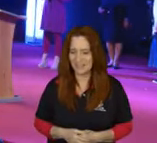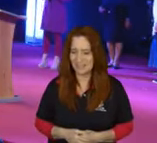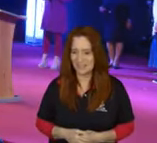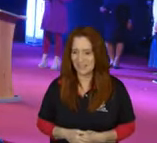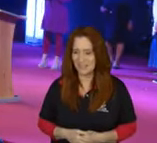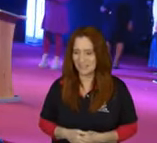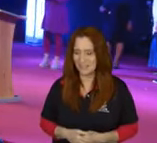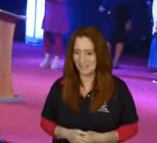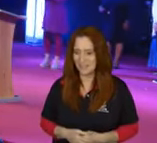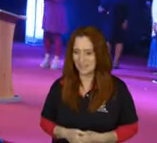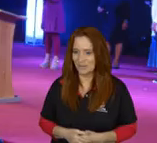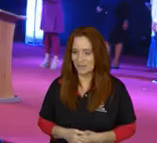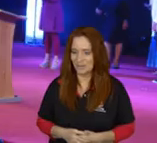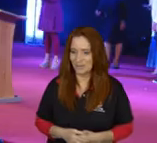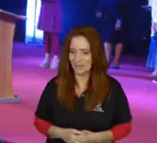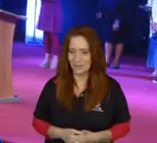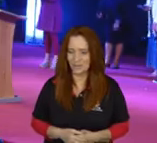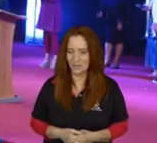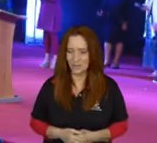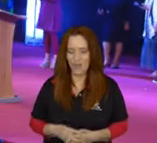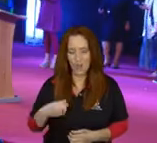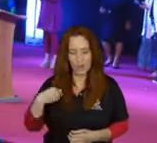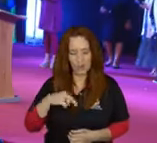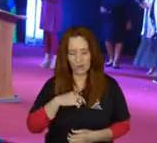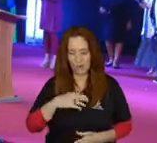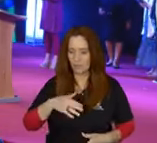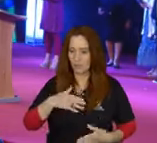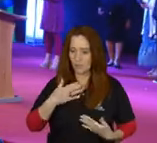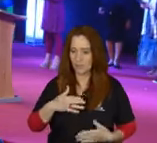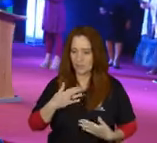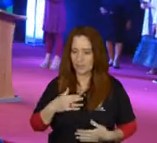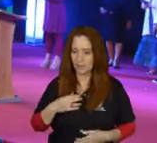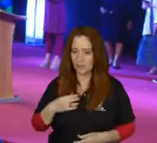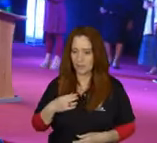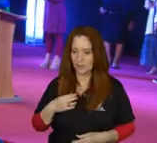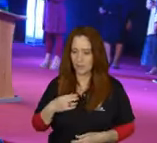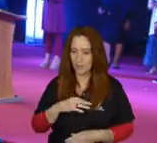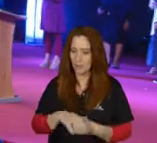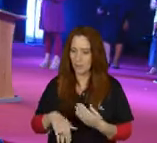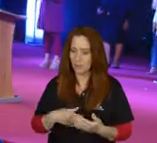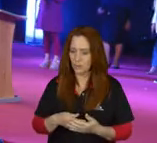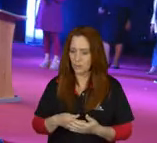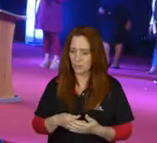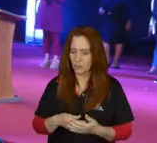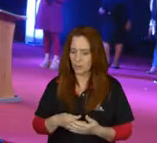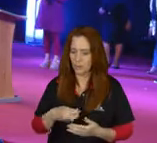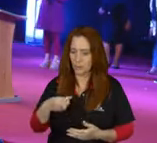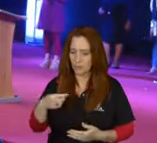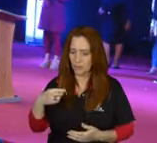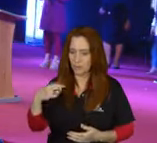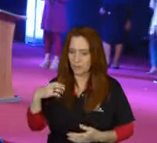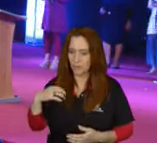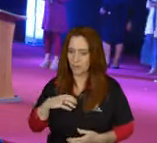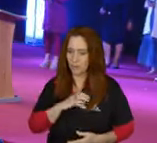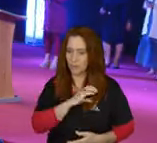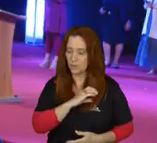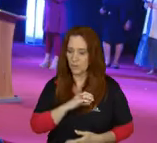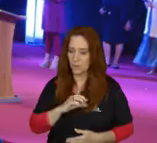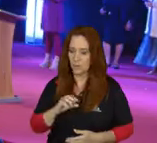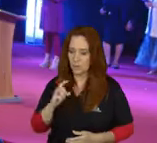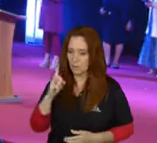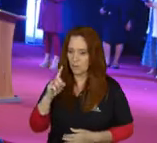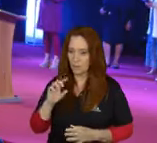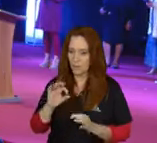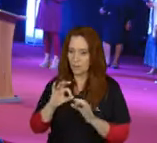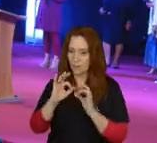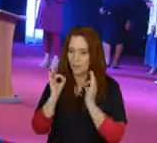Déjala. Estamos contentos, somos una familia. Y usted está en el mejor lugar. Gracias, Pastor Alejandro. Gracias por